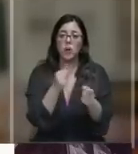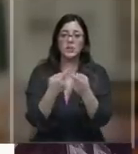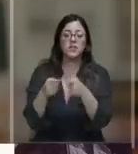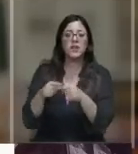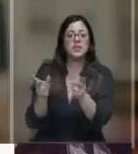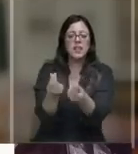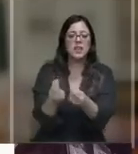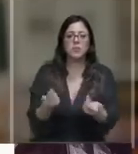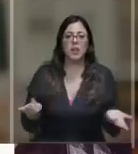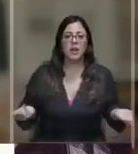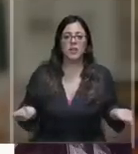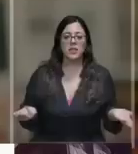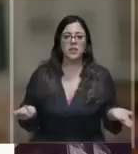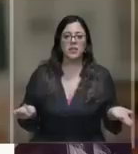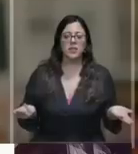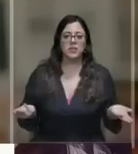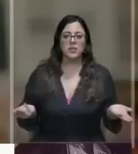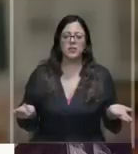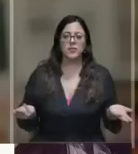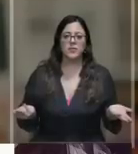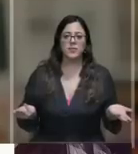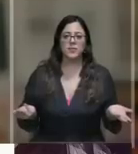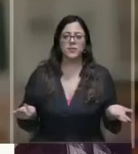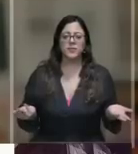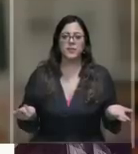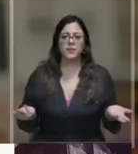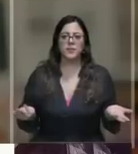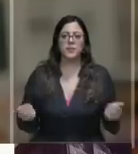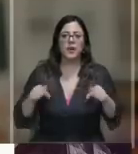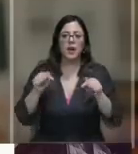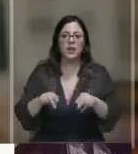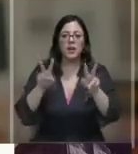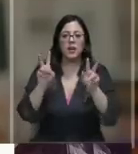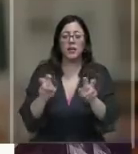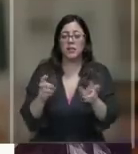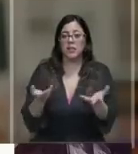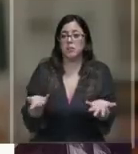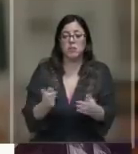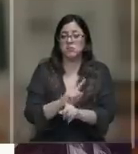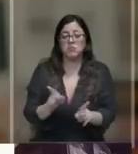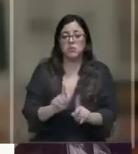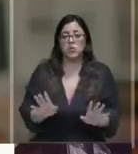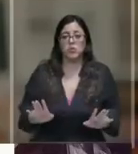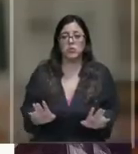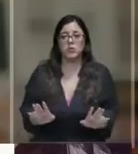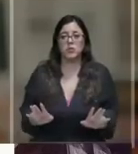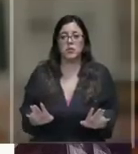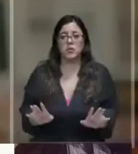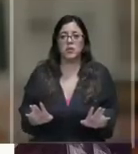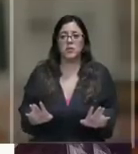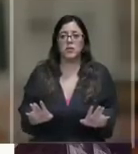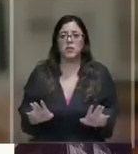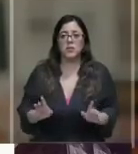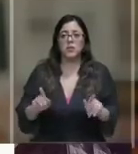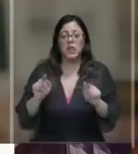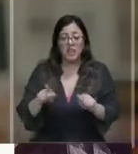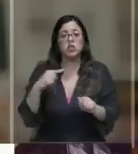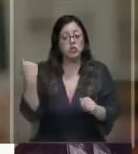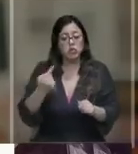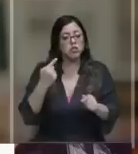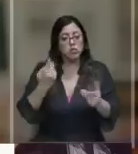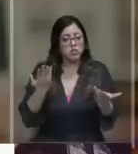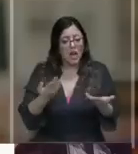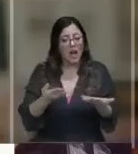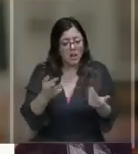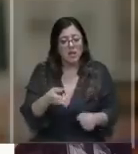dinero durante el ejercicio de la operación. Eso lo decimos enfáticamente, que nosotros